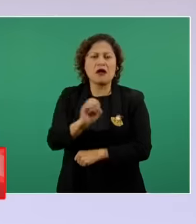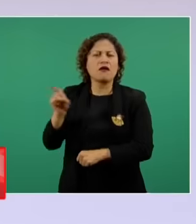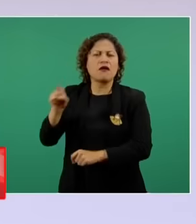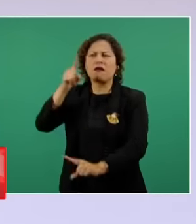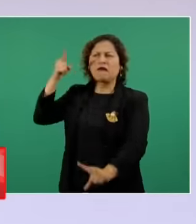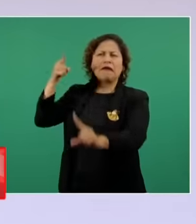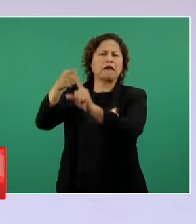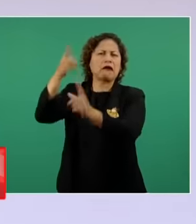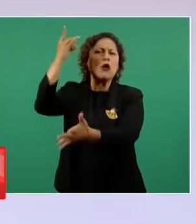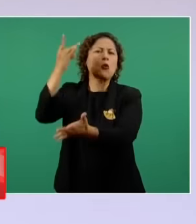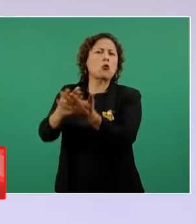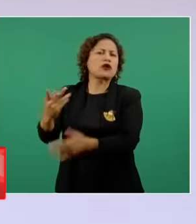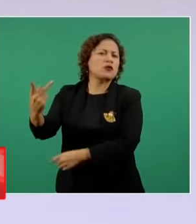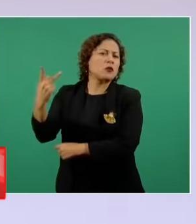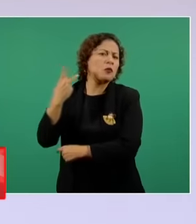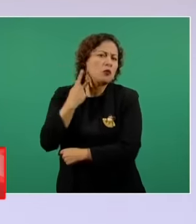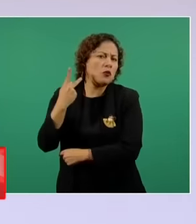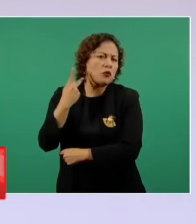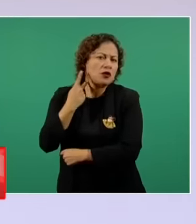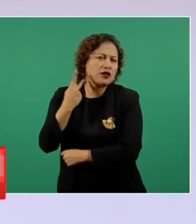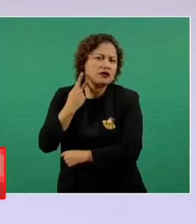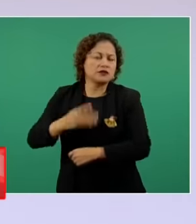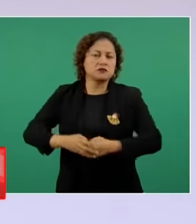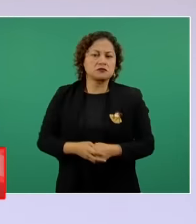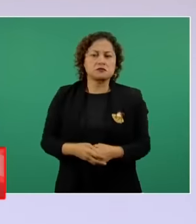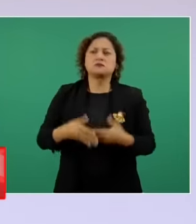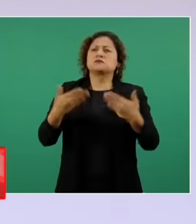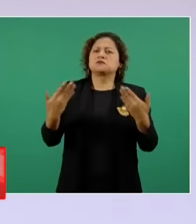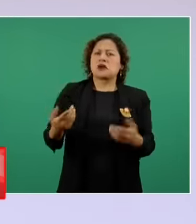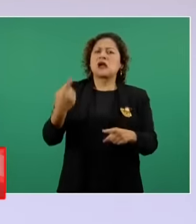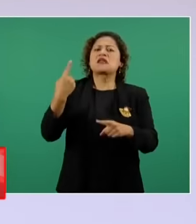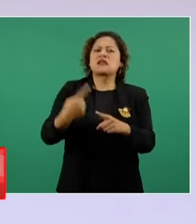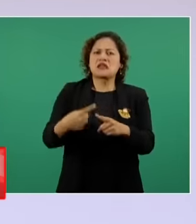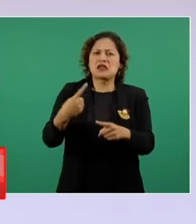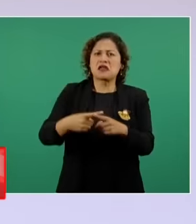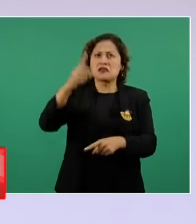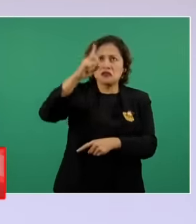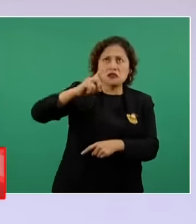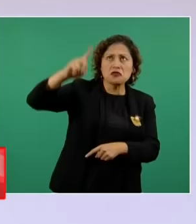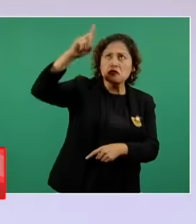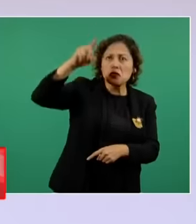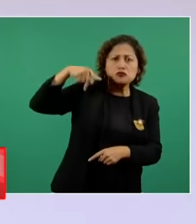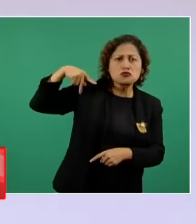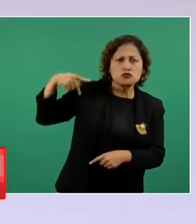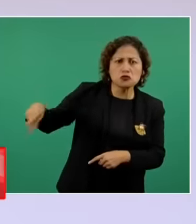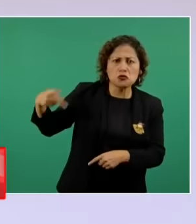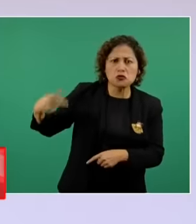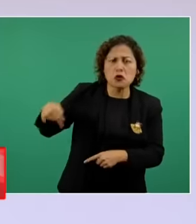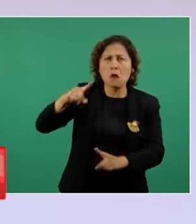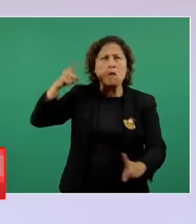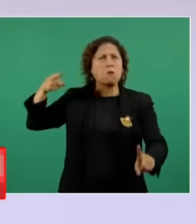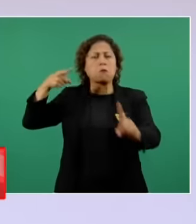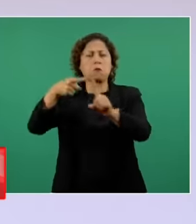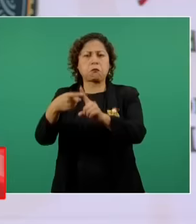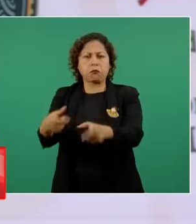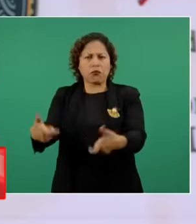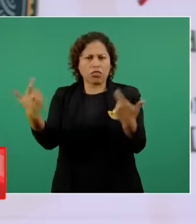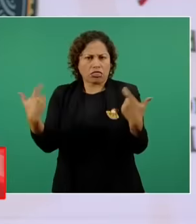Su Dios es el dinero, y las combinaciones